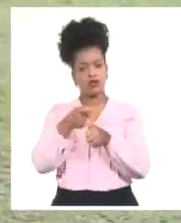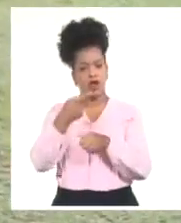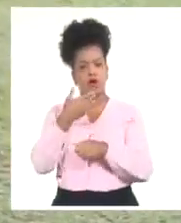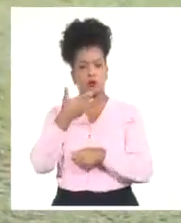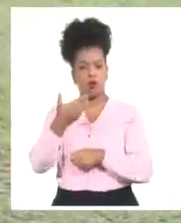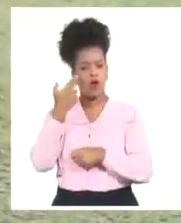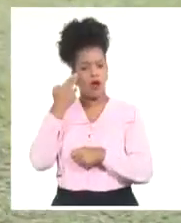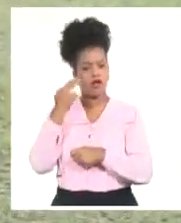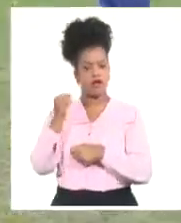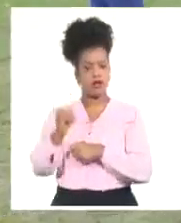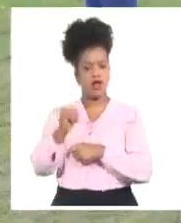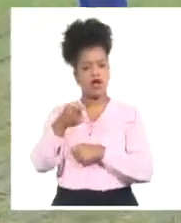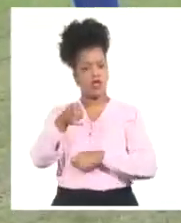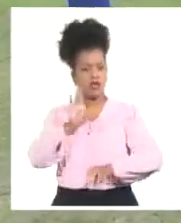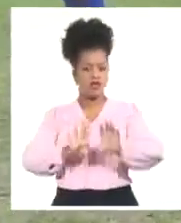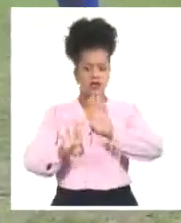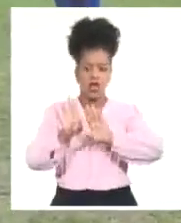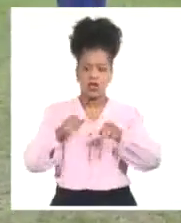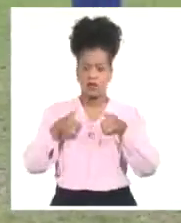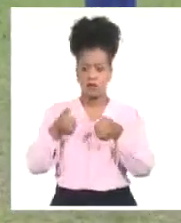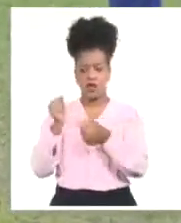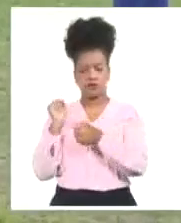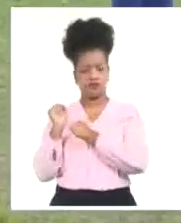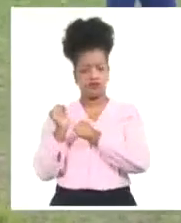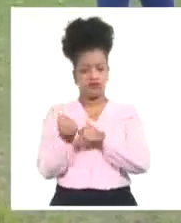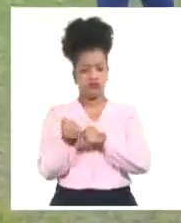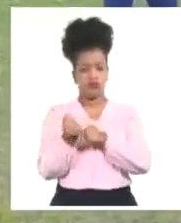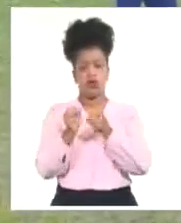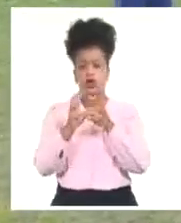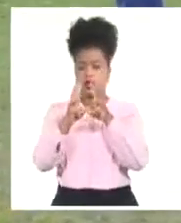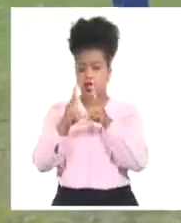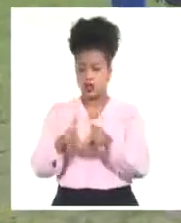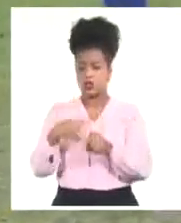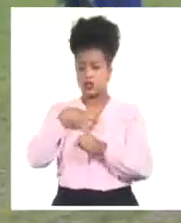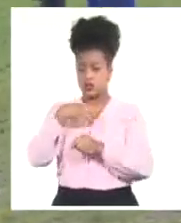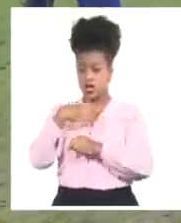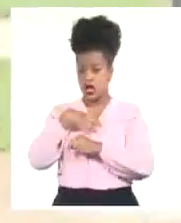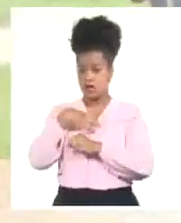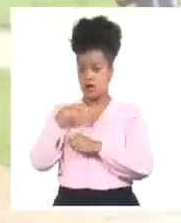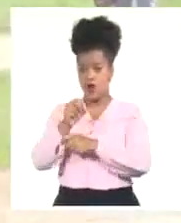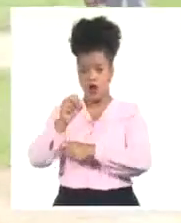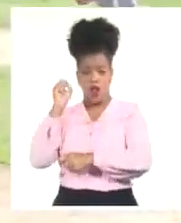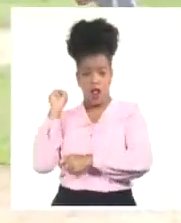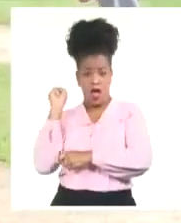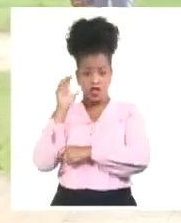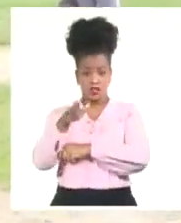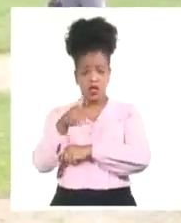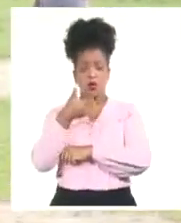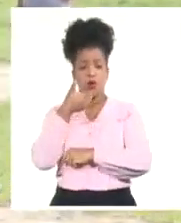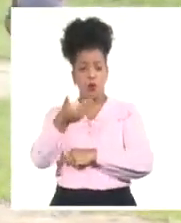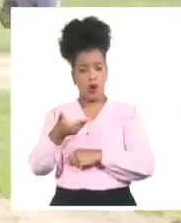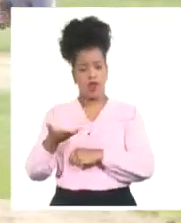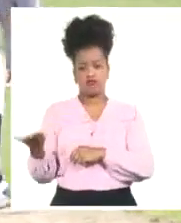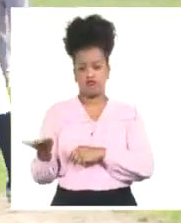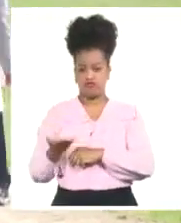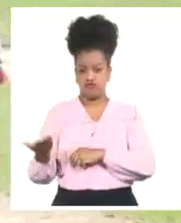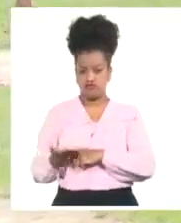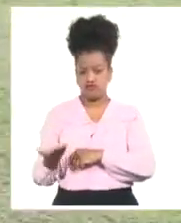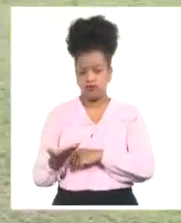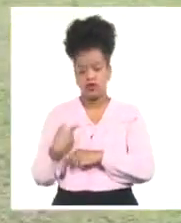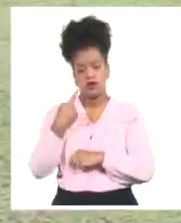como defensivamente. Contamos con lanzadores que tienen buena velocidad y buen